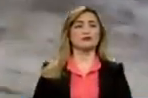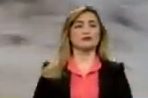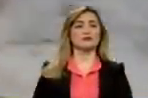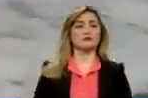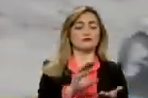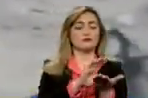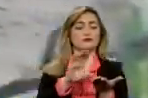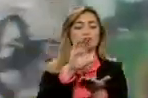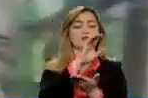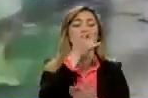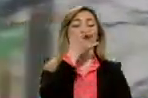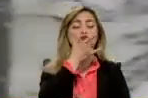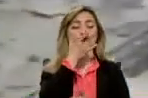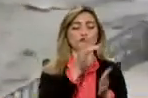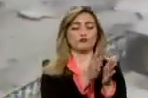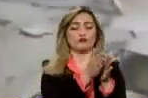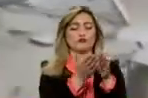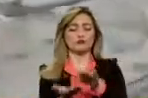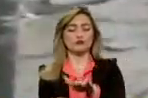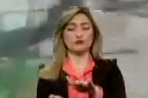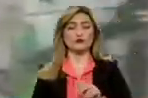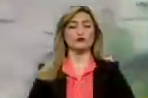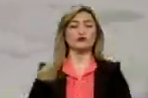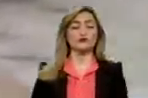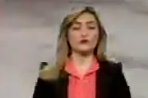el cerramiento del colegio Pomaski.